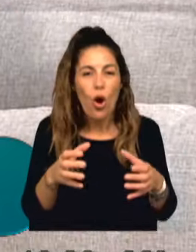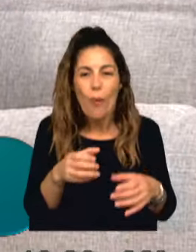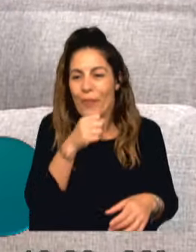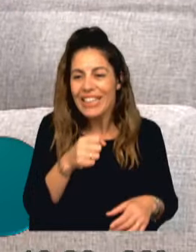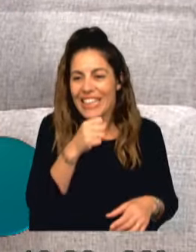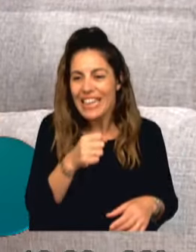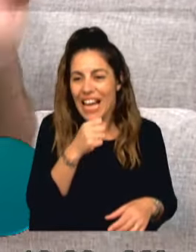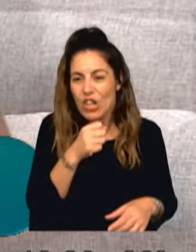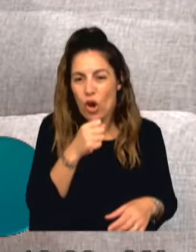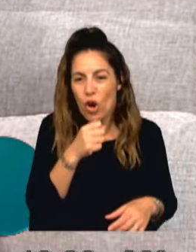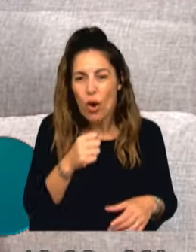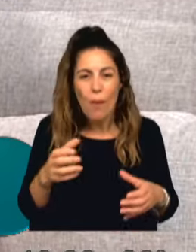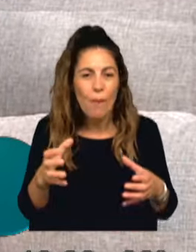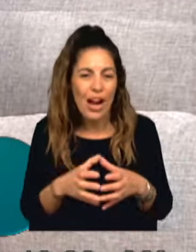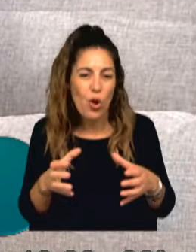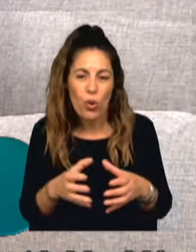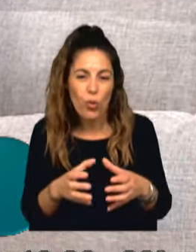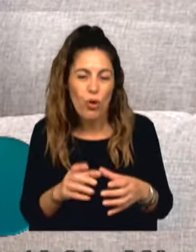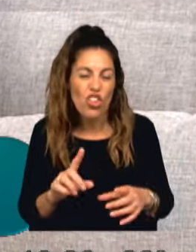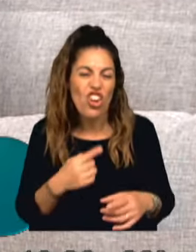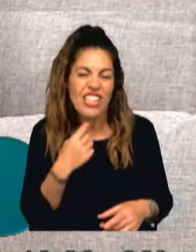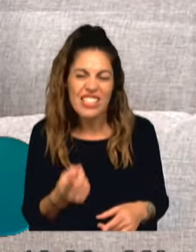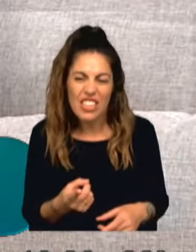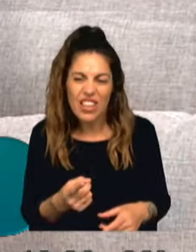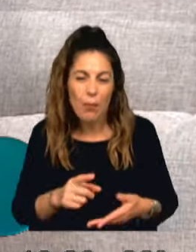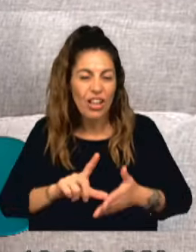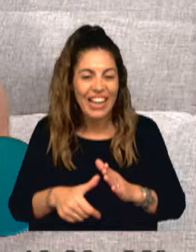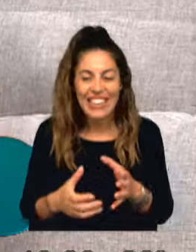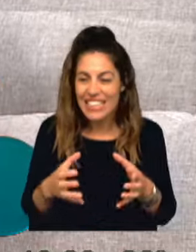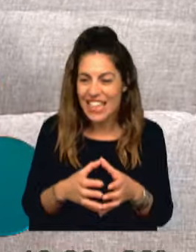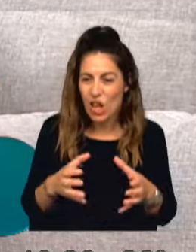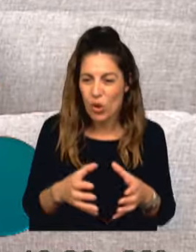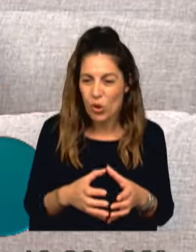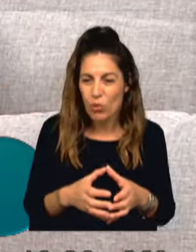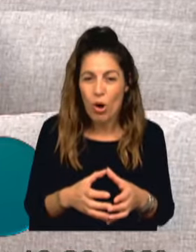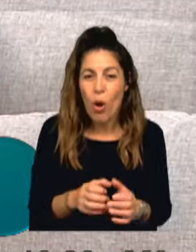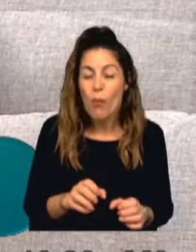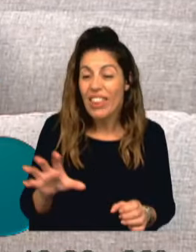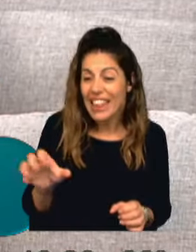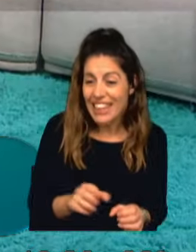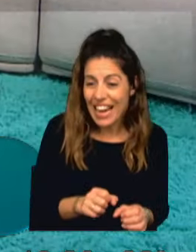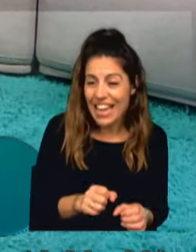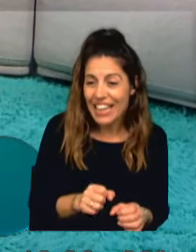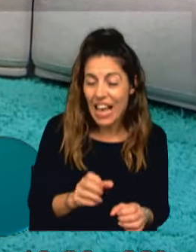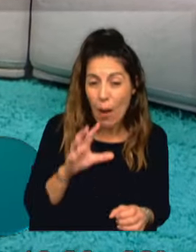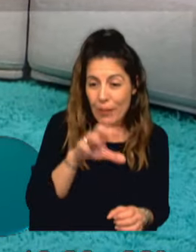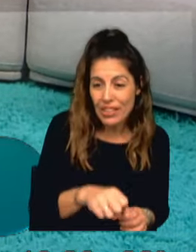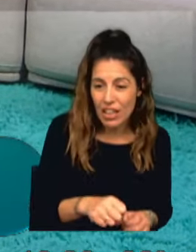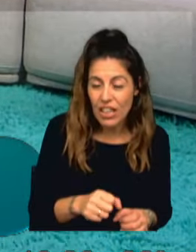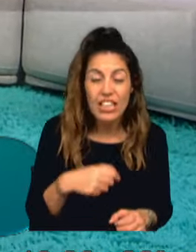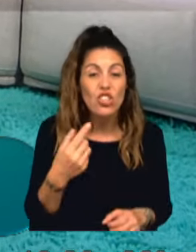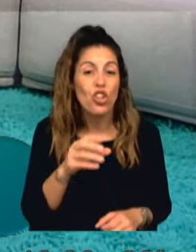sirve mucho ni al grupo ni a él porque en realidad retrasa el grupo puede atraer ciertos predadores y demás Y eso otra boca más para